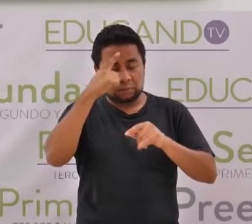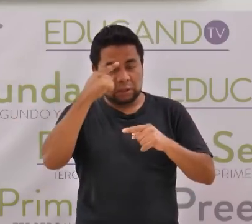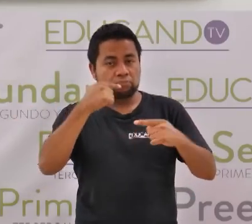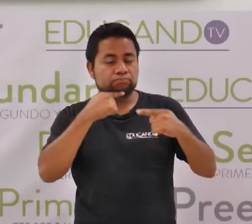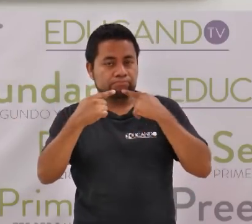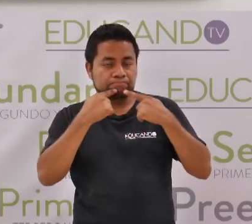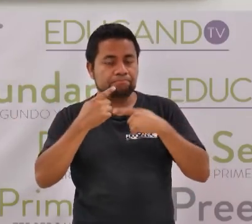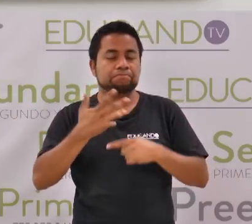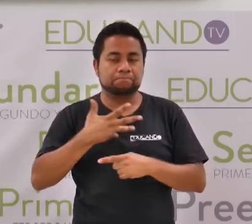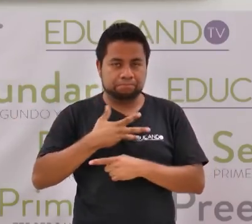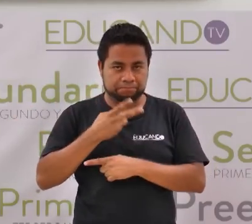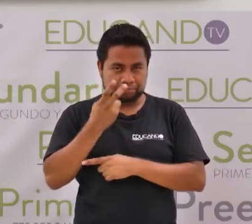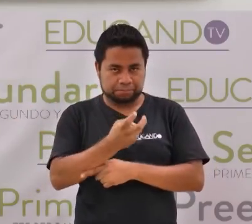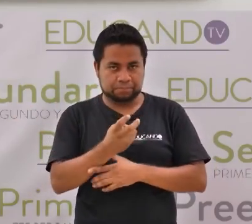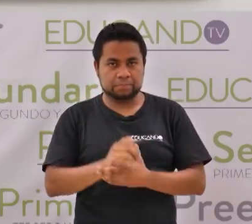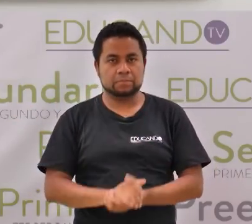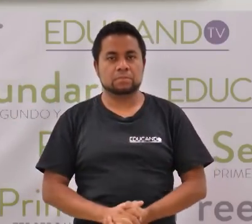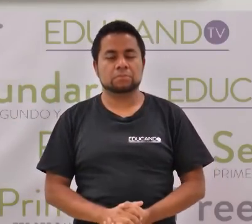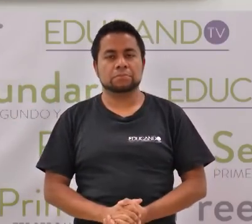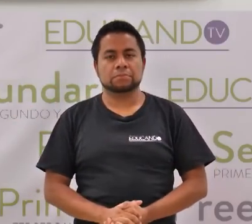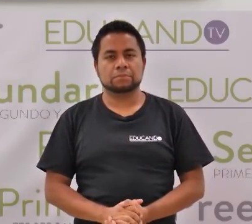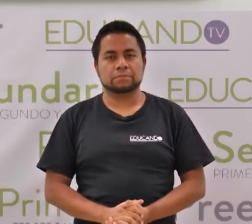del argumento